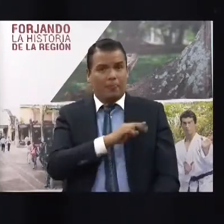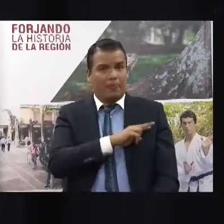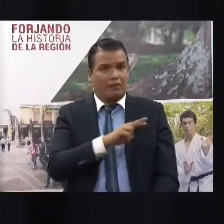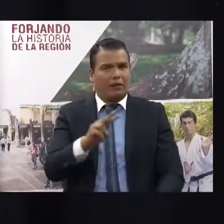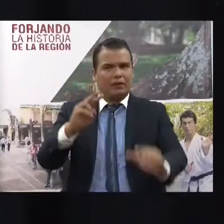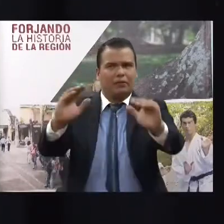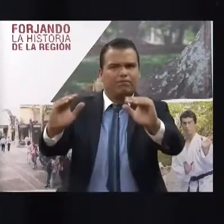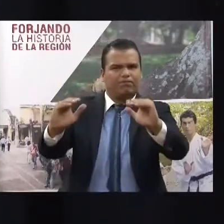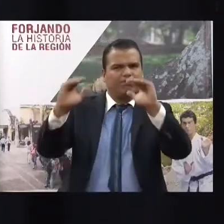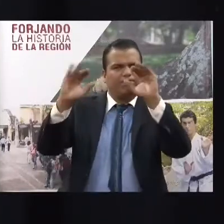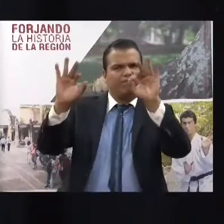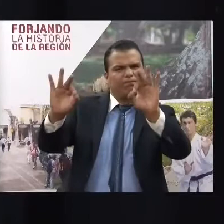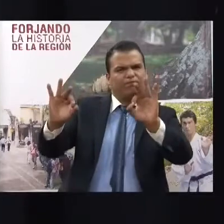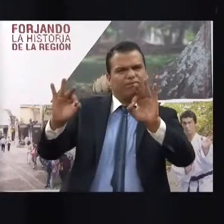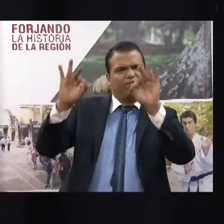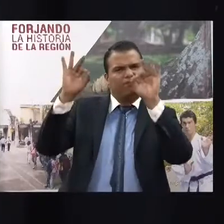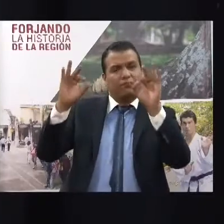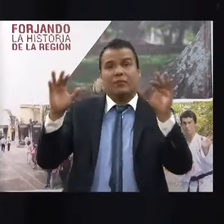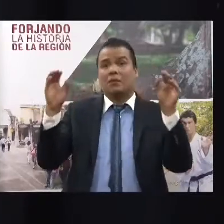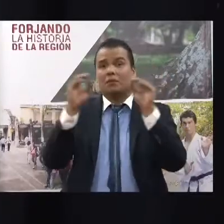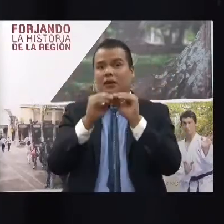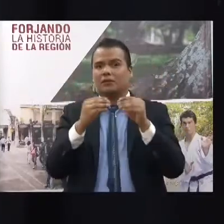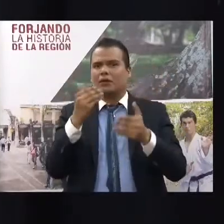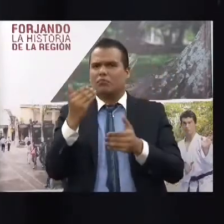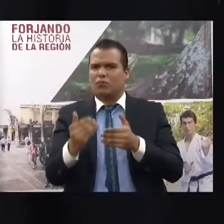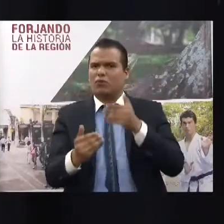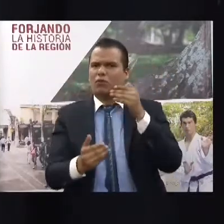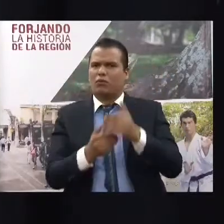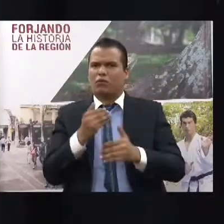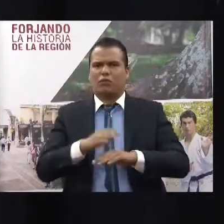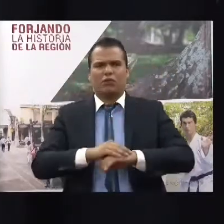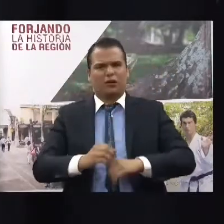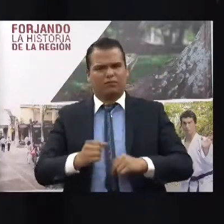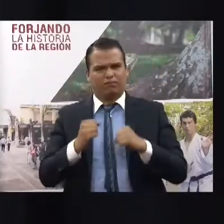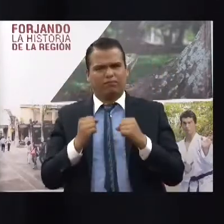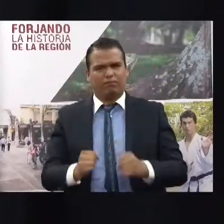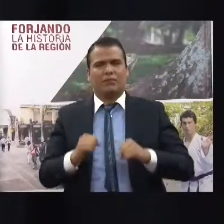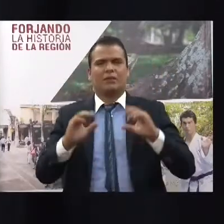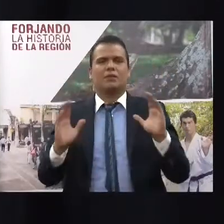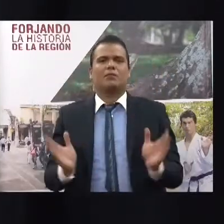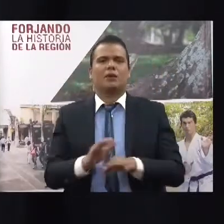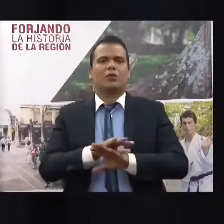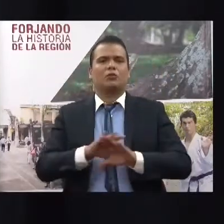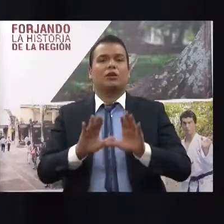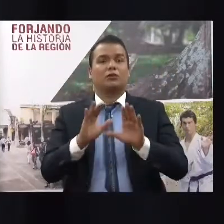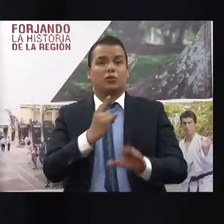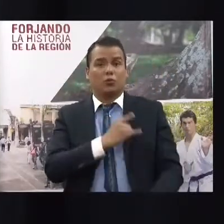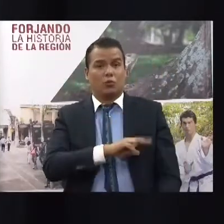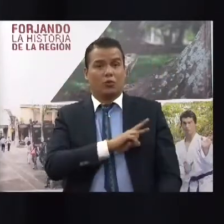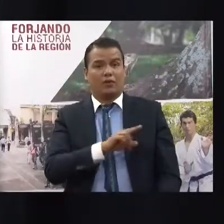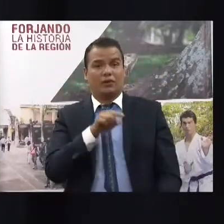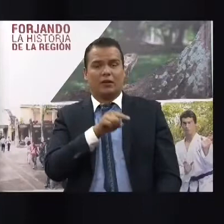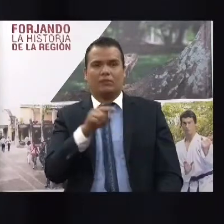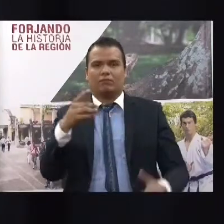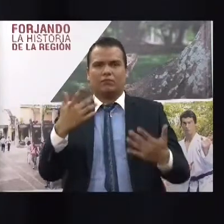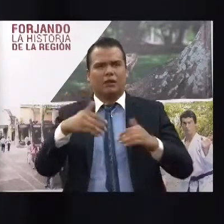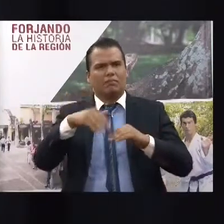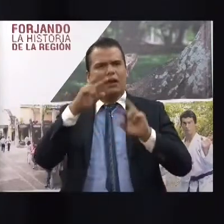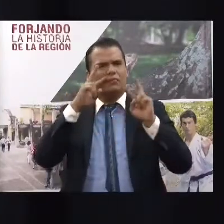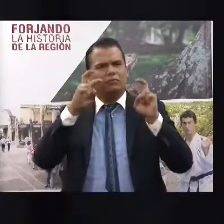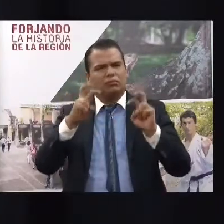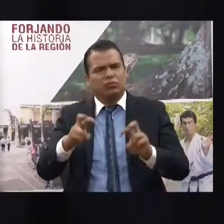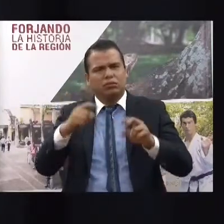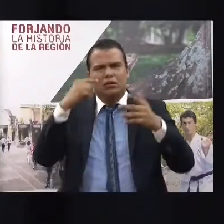solo permanece estable, sino que se ha acrecentado, que somos cada día una universidad más centrada en